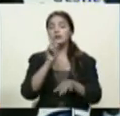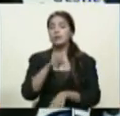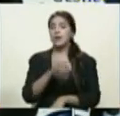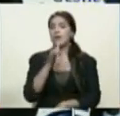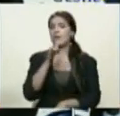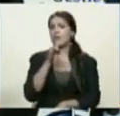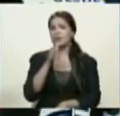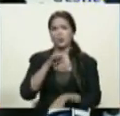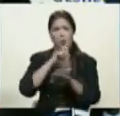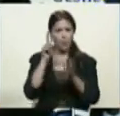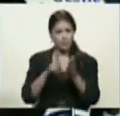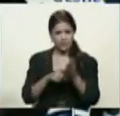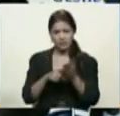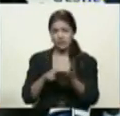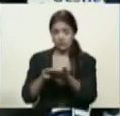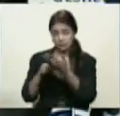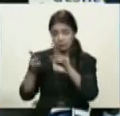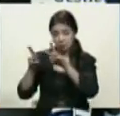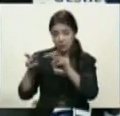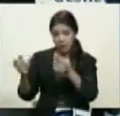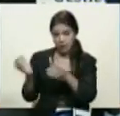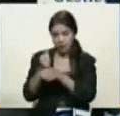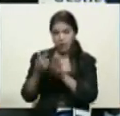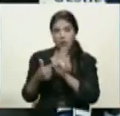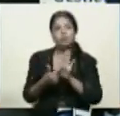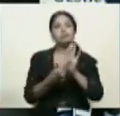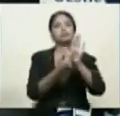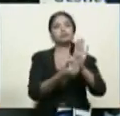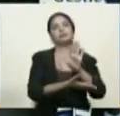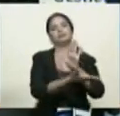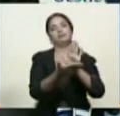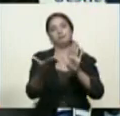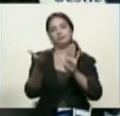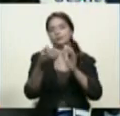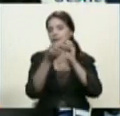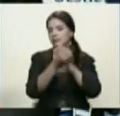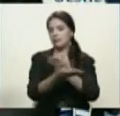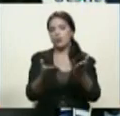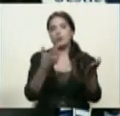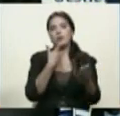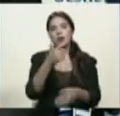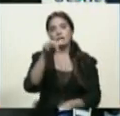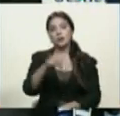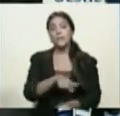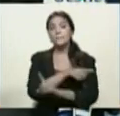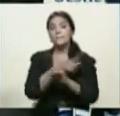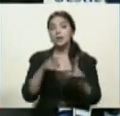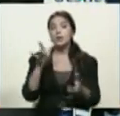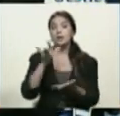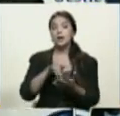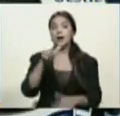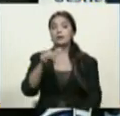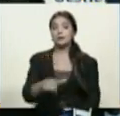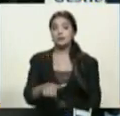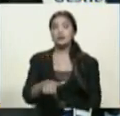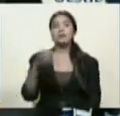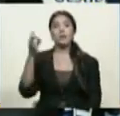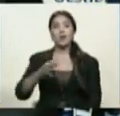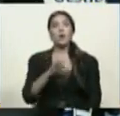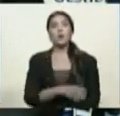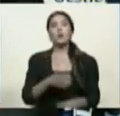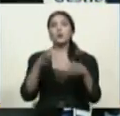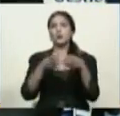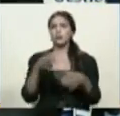que tengamos y podamos compartir con ustedes la vamos a seguir haciendo pero aquí llegó un equipo